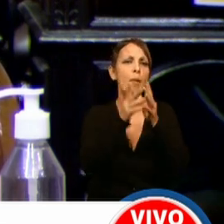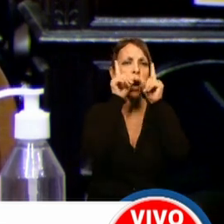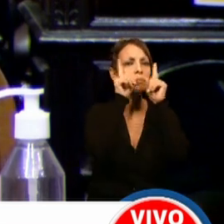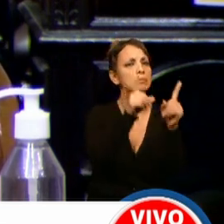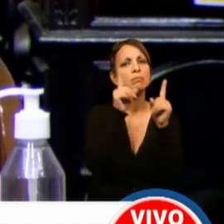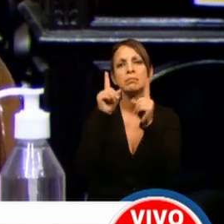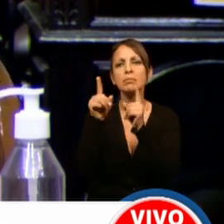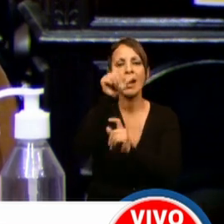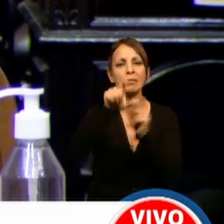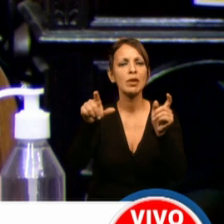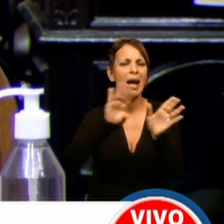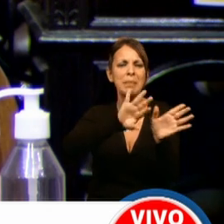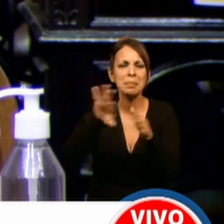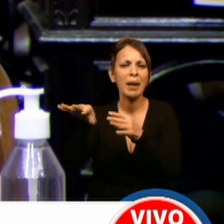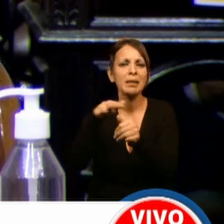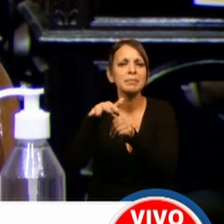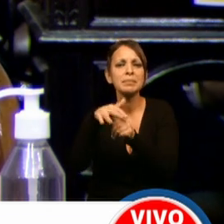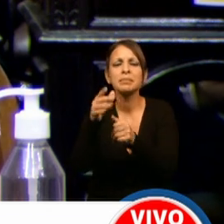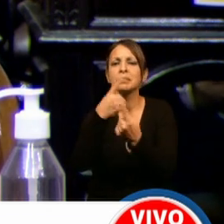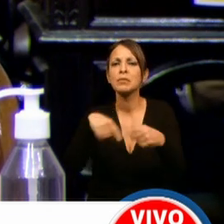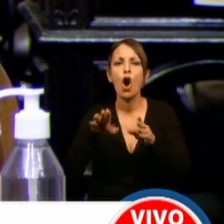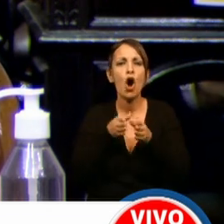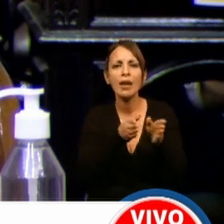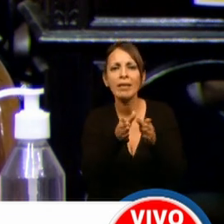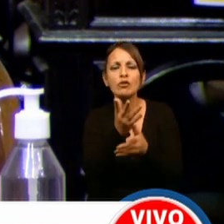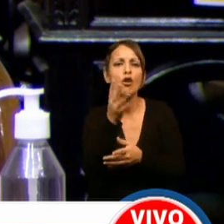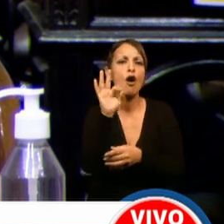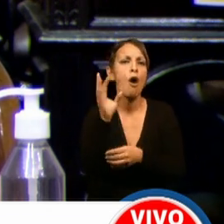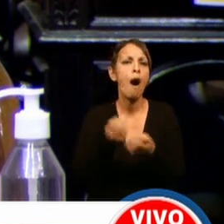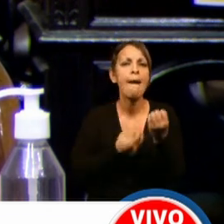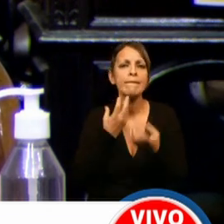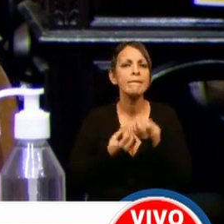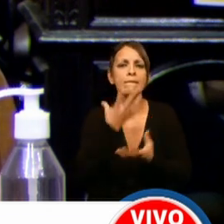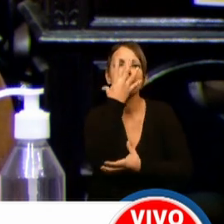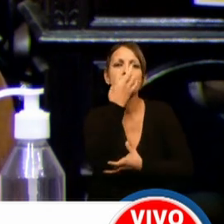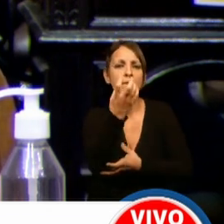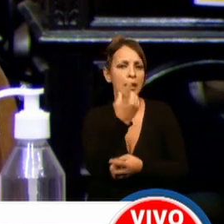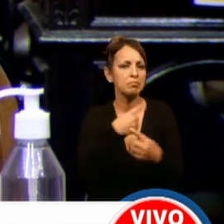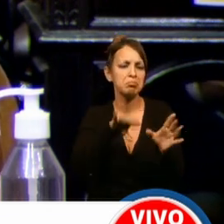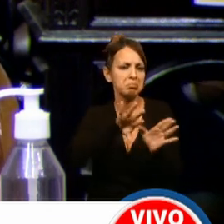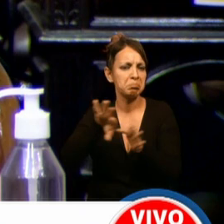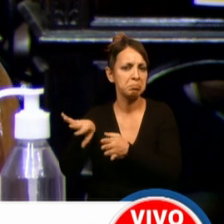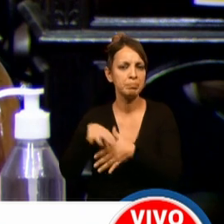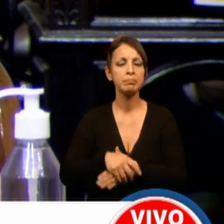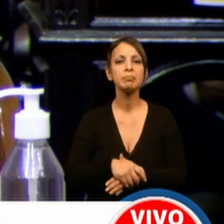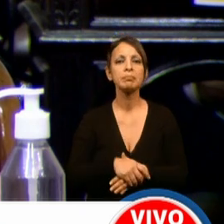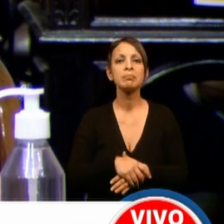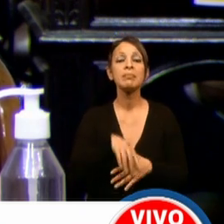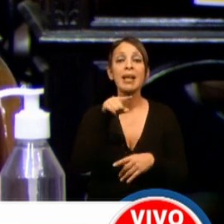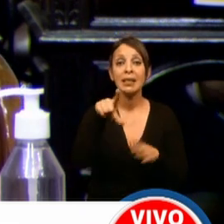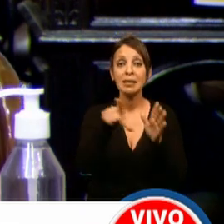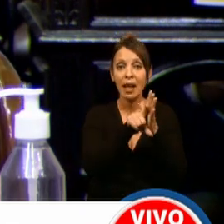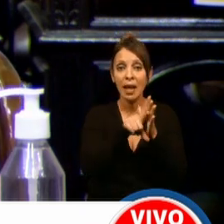importar su identidad de género orientación sexual o su expresión repara de esta manera una